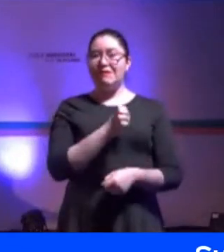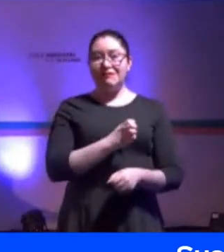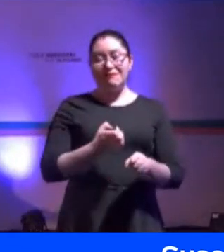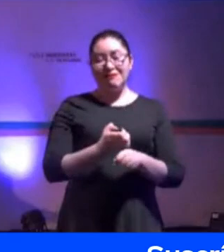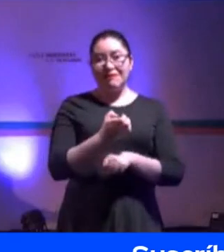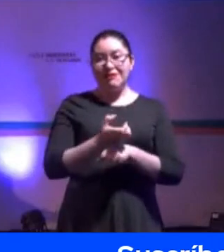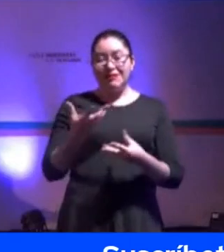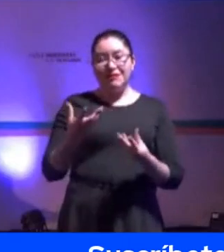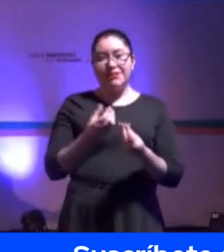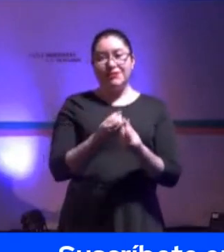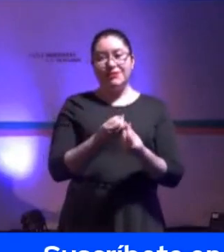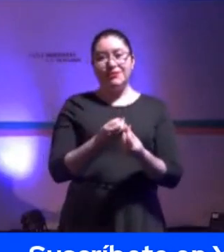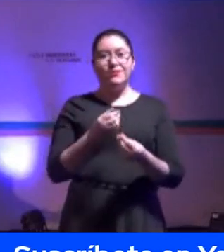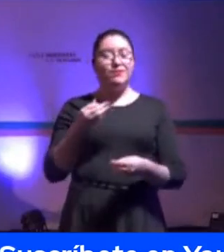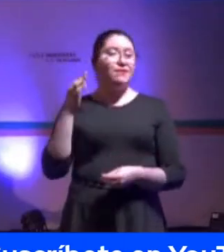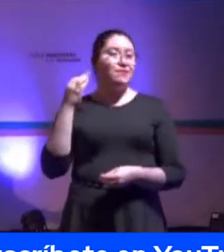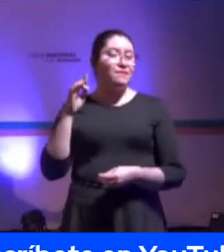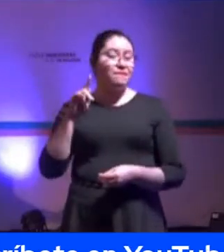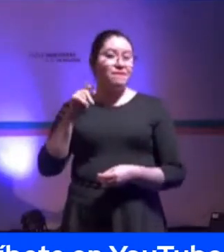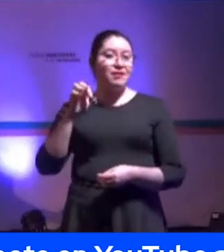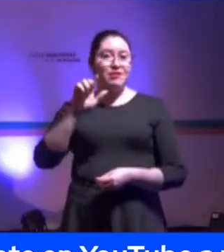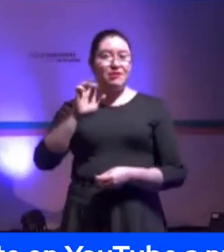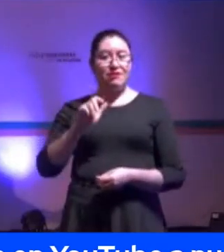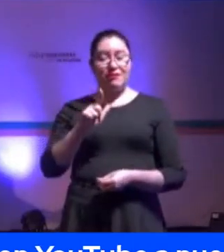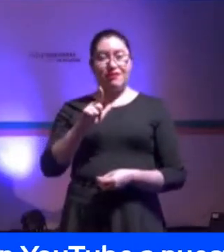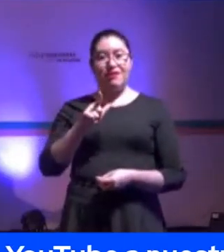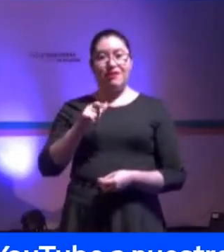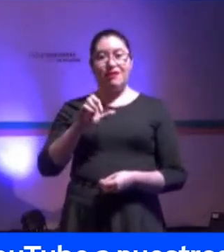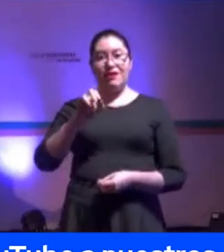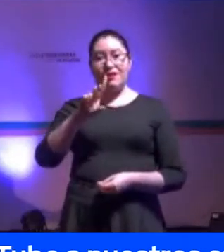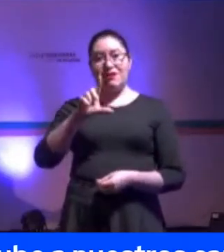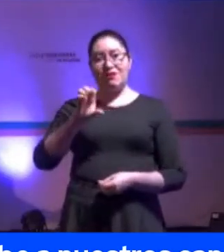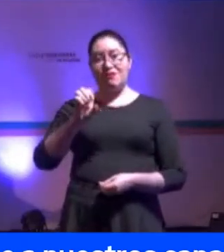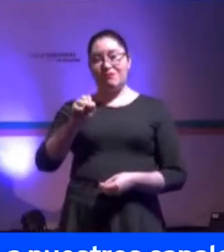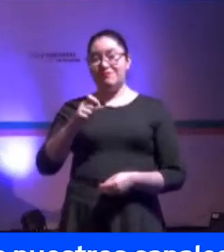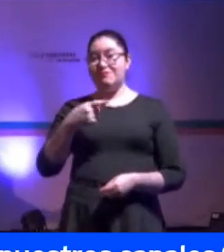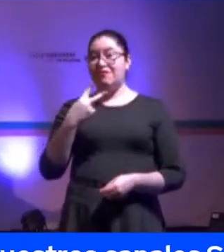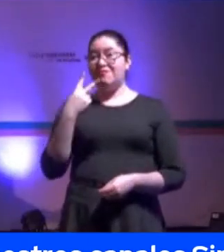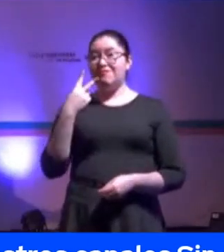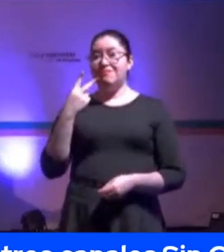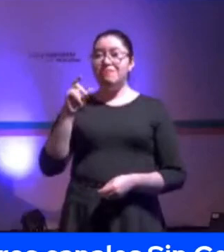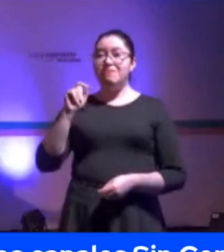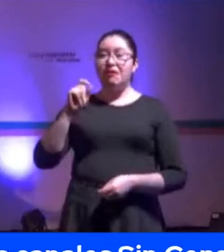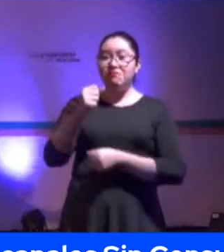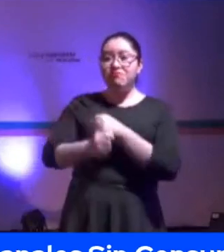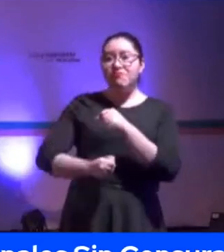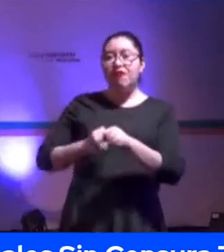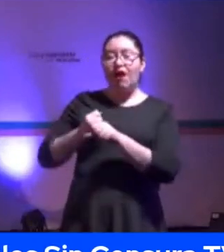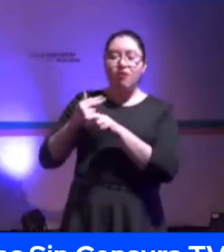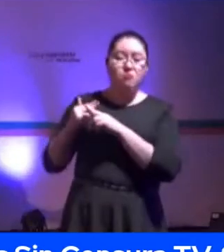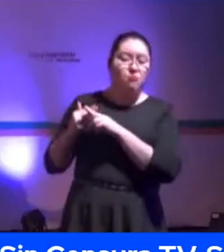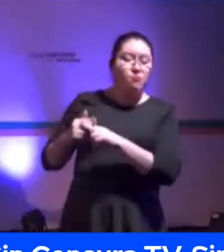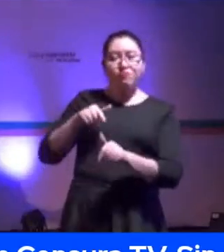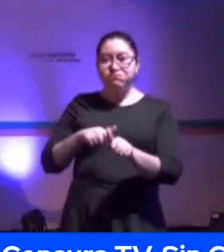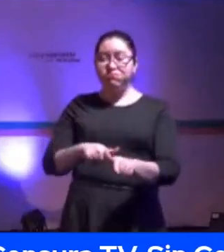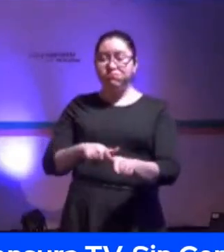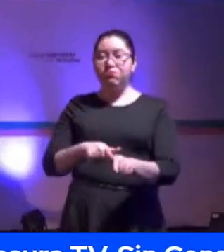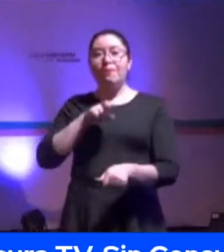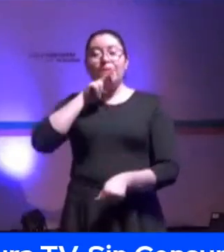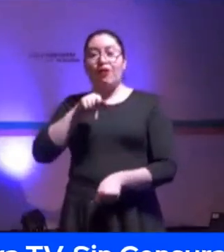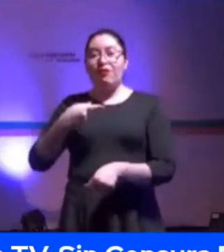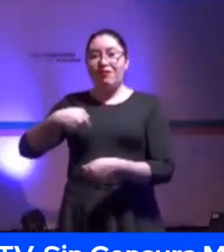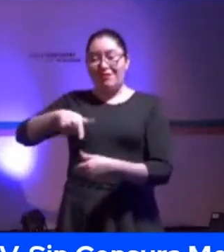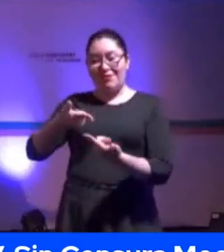fiscal Carlos Samarripa, que está enquistado ahí desde hace más de 2 décadas. Mejor que aconseje a sus simpatizantes, a